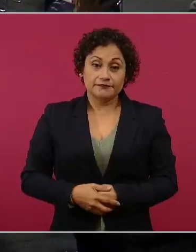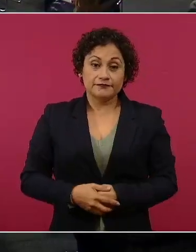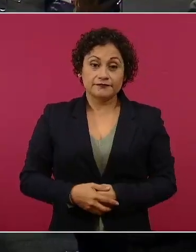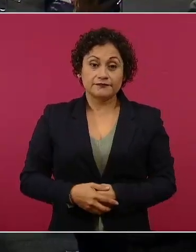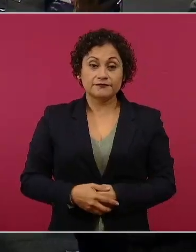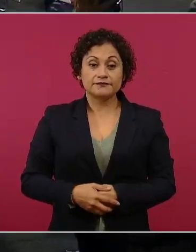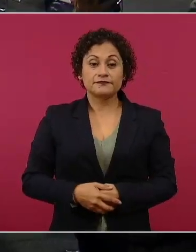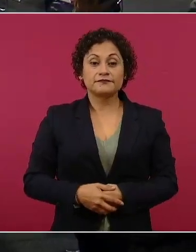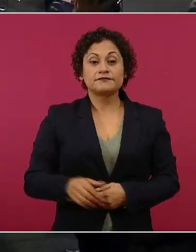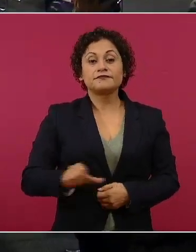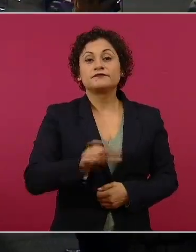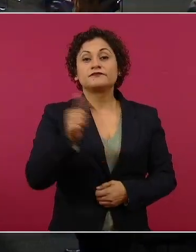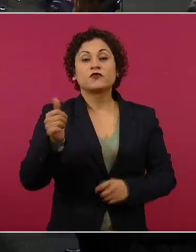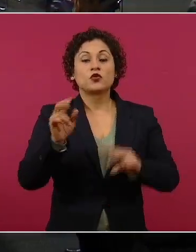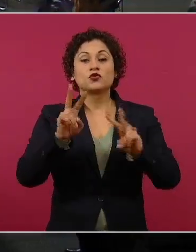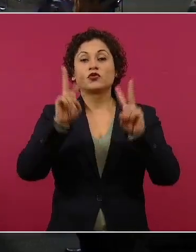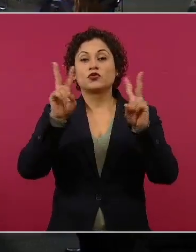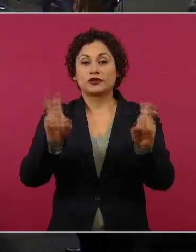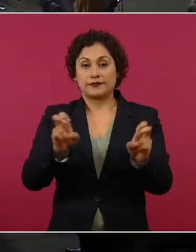En otro tema, presidente,